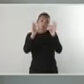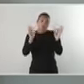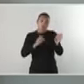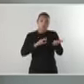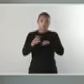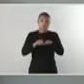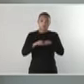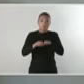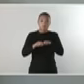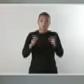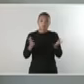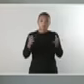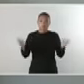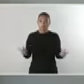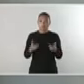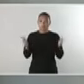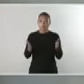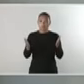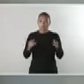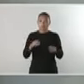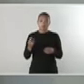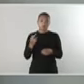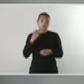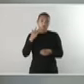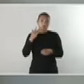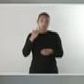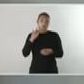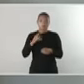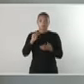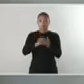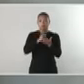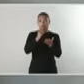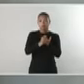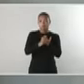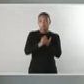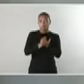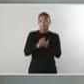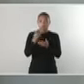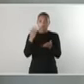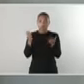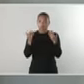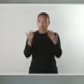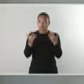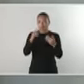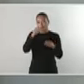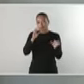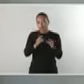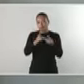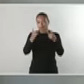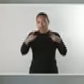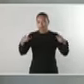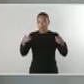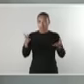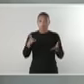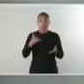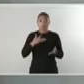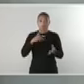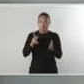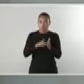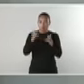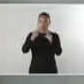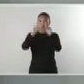de trabajar y de generar riqueza Tamaulipas está llamado acelerar su desarrollo a recuperar la paz